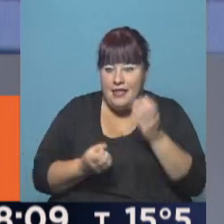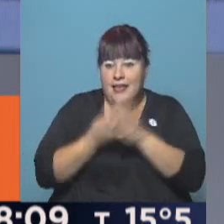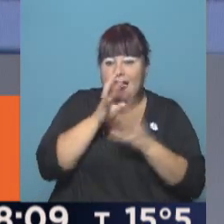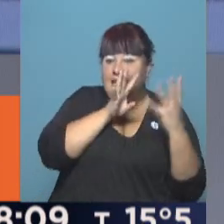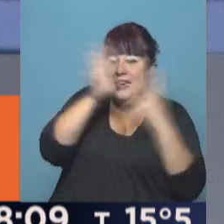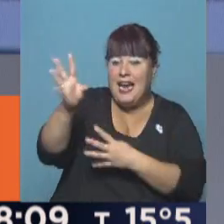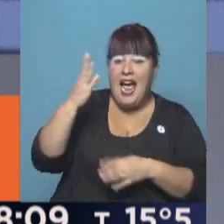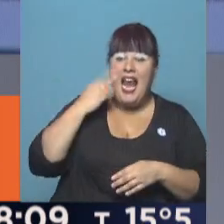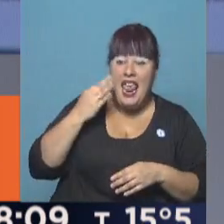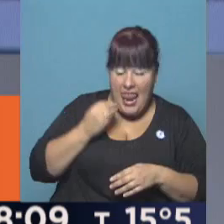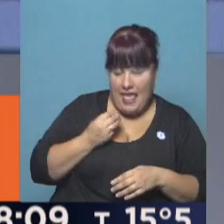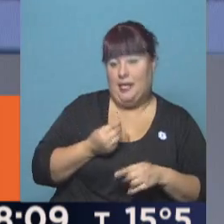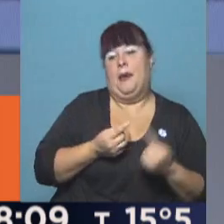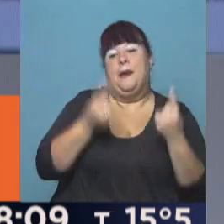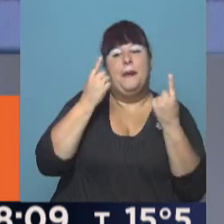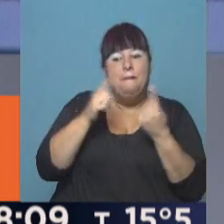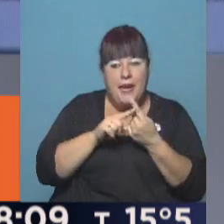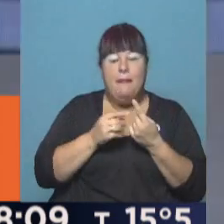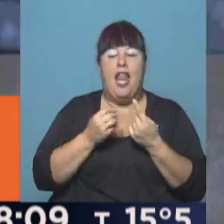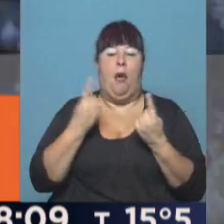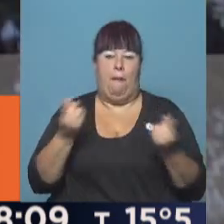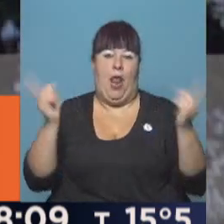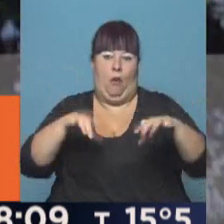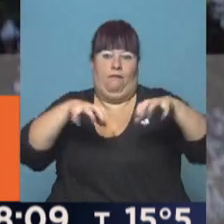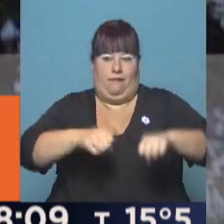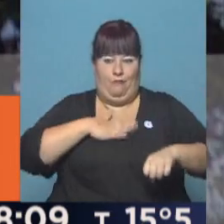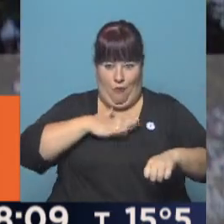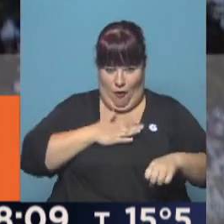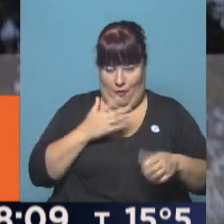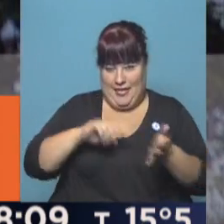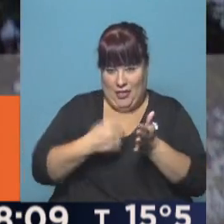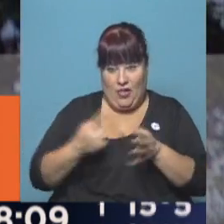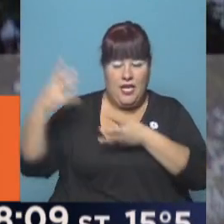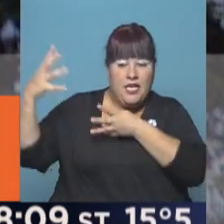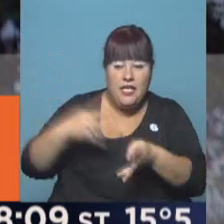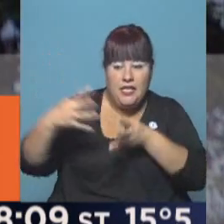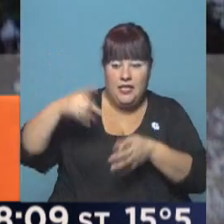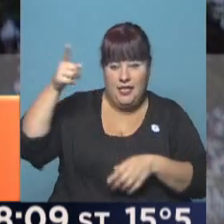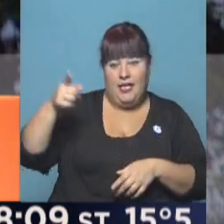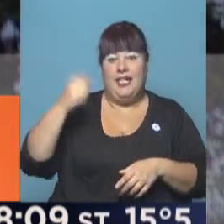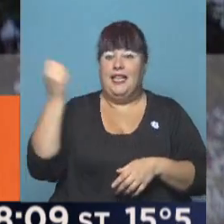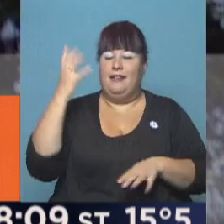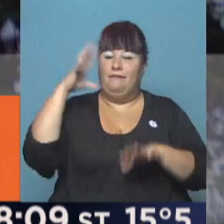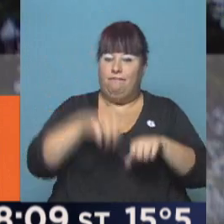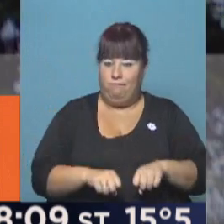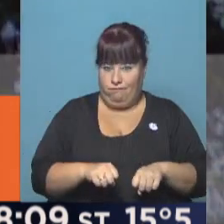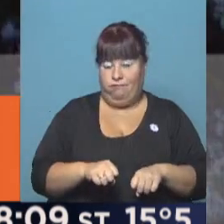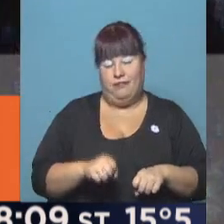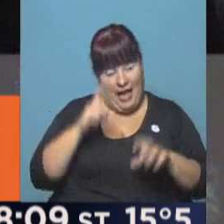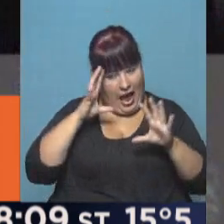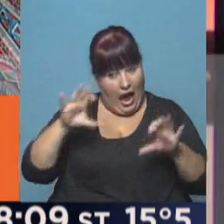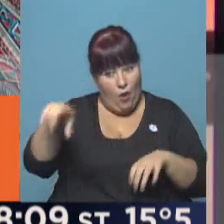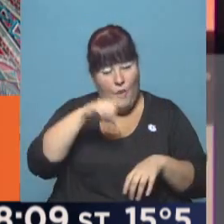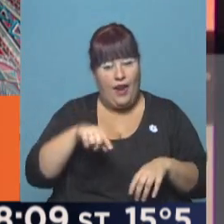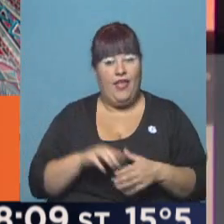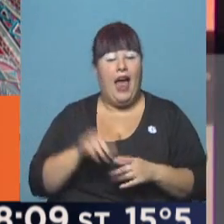combaten a los ingleses primero para reconquistar la ciudad, ¿no es cierto?, que es atacada fundada y conquistada, le recuerdo a